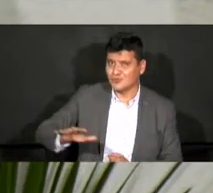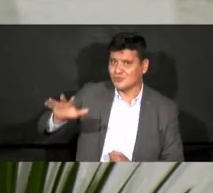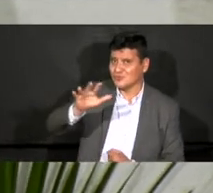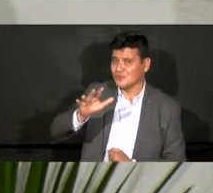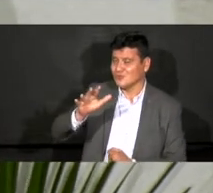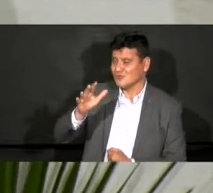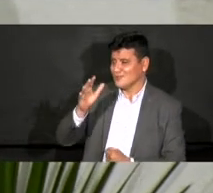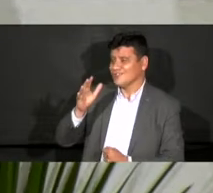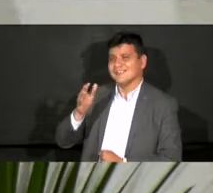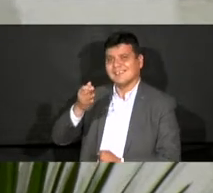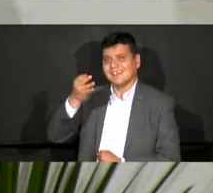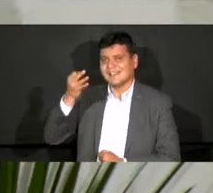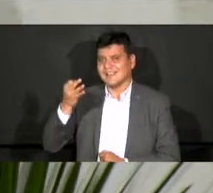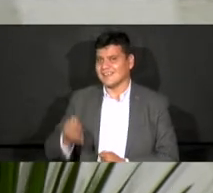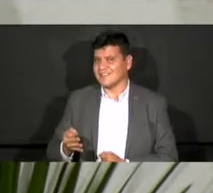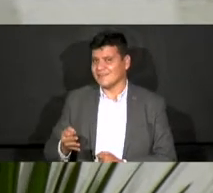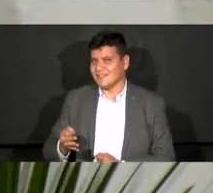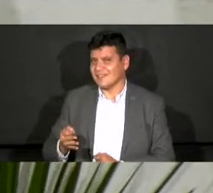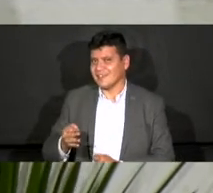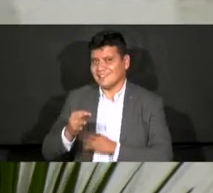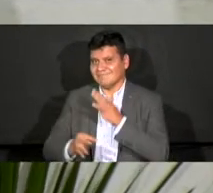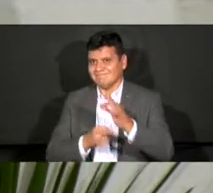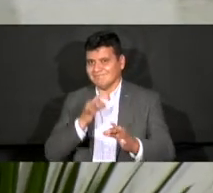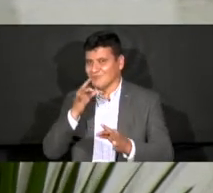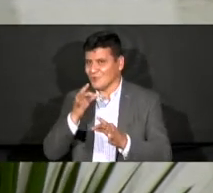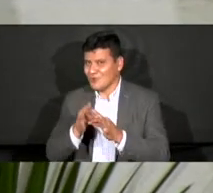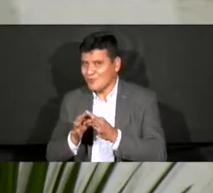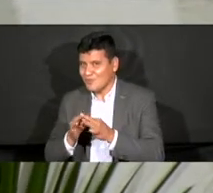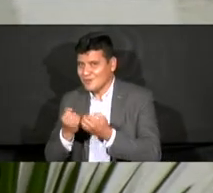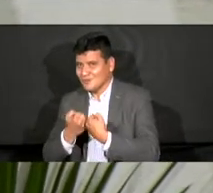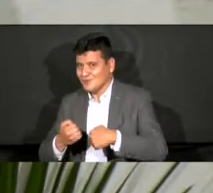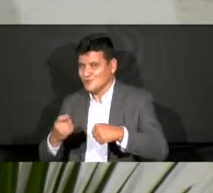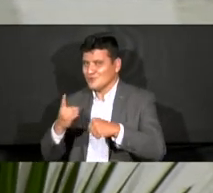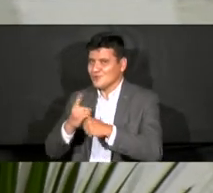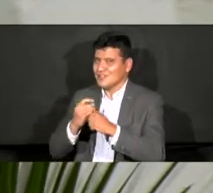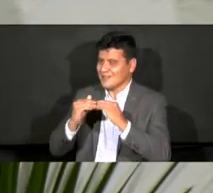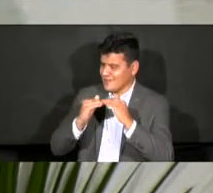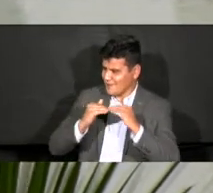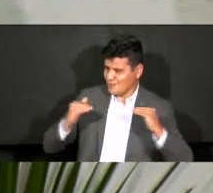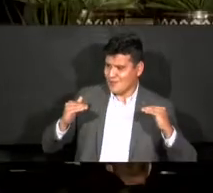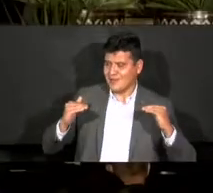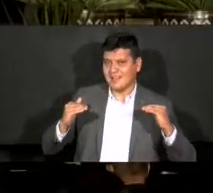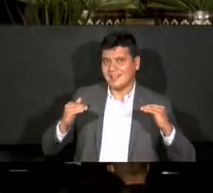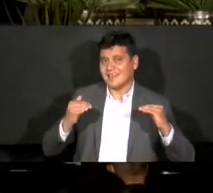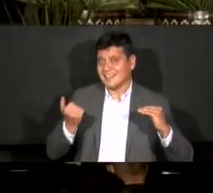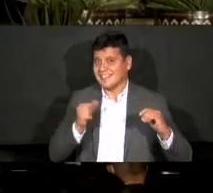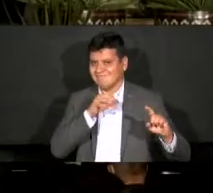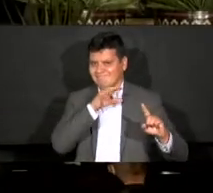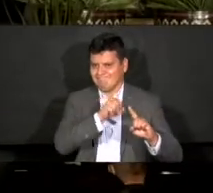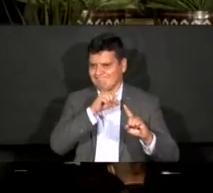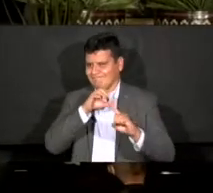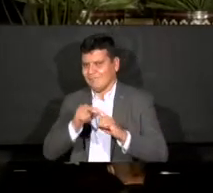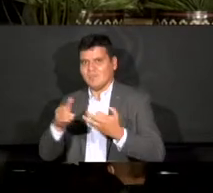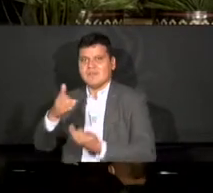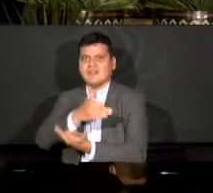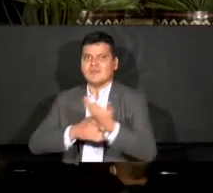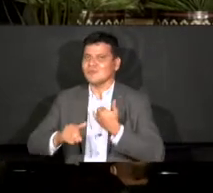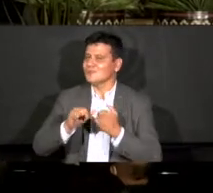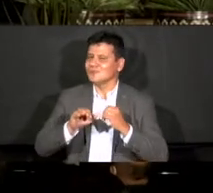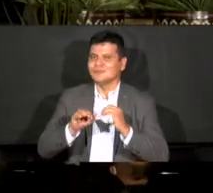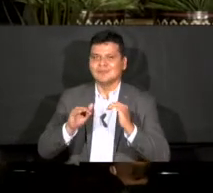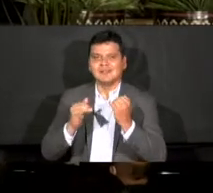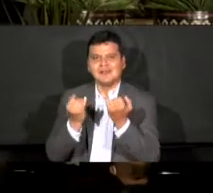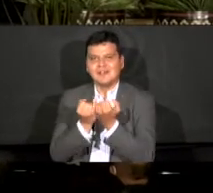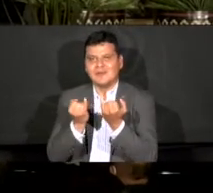distintas necesidades y aspiraciones. Se trata de utilizar nuestras distintas convicciones para construir